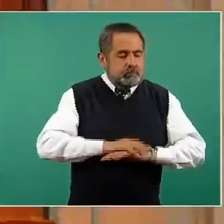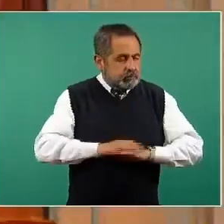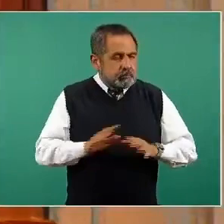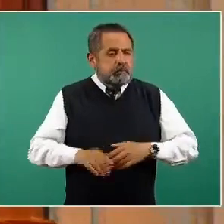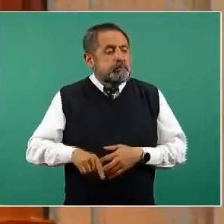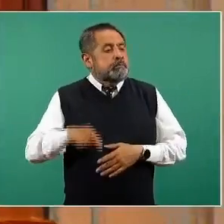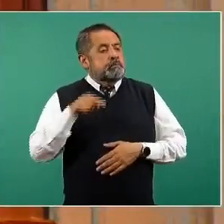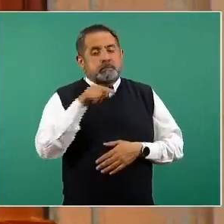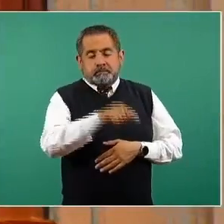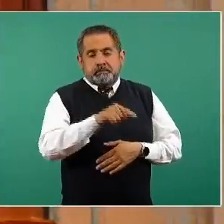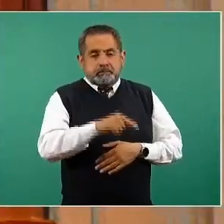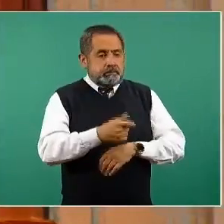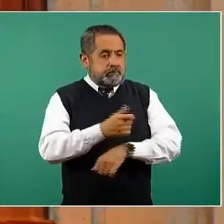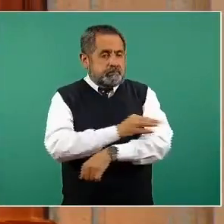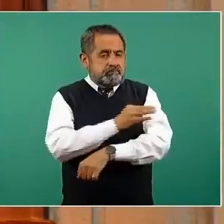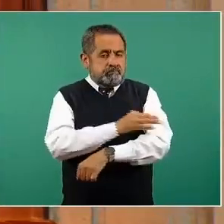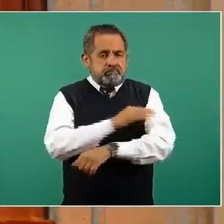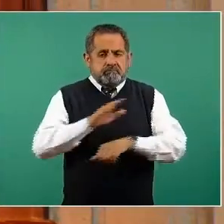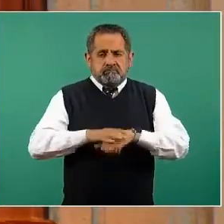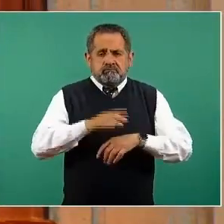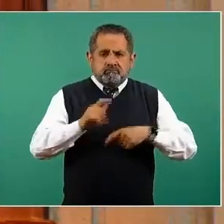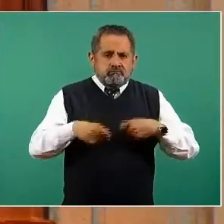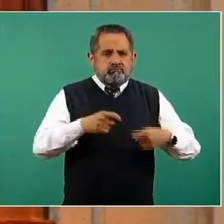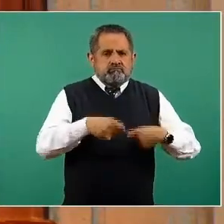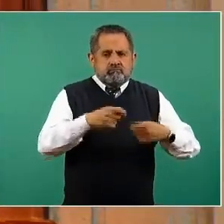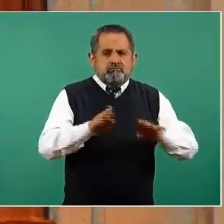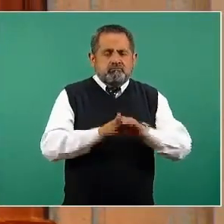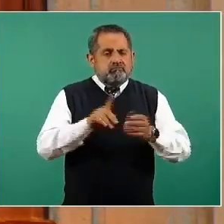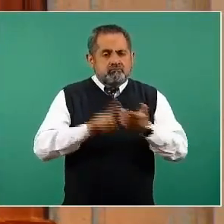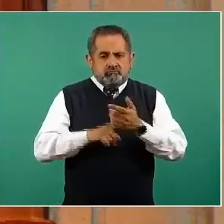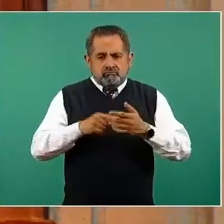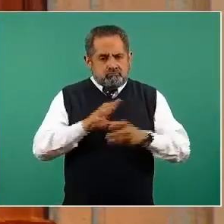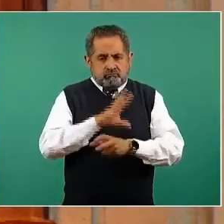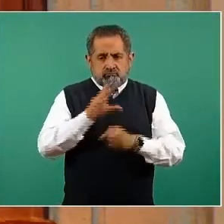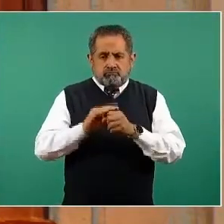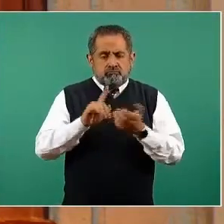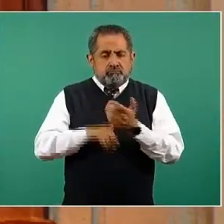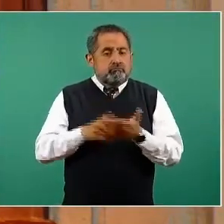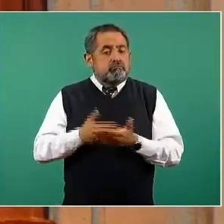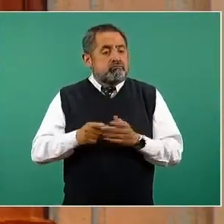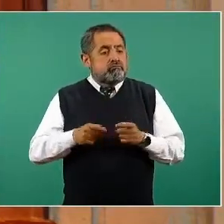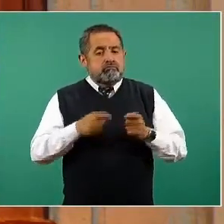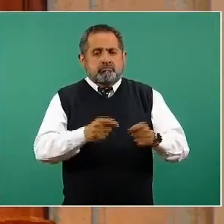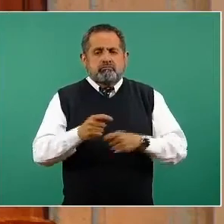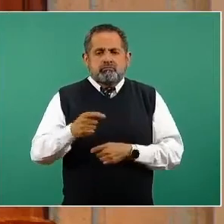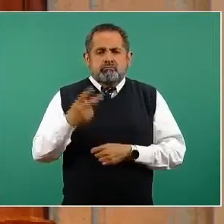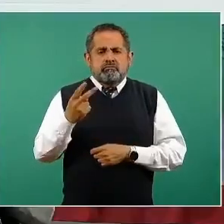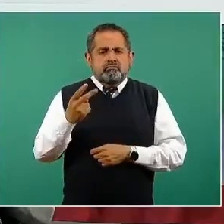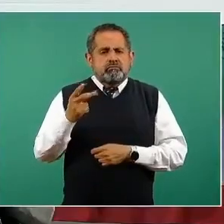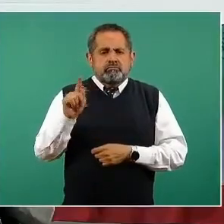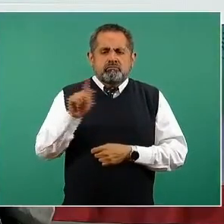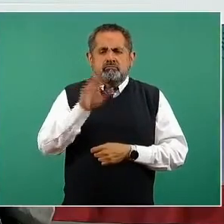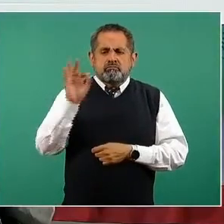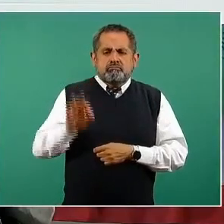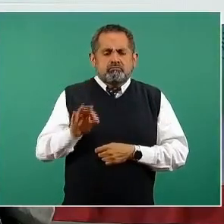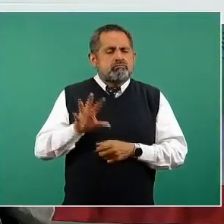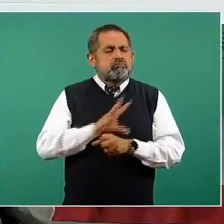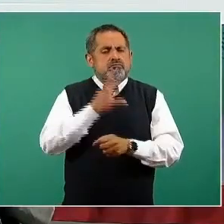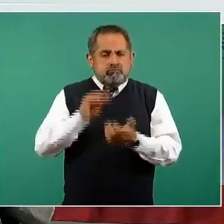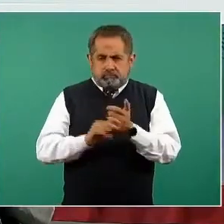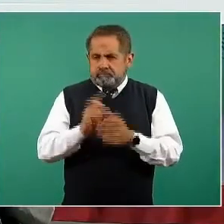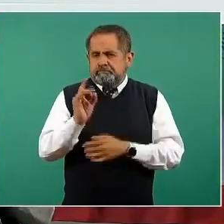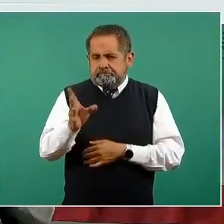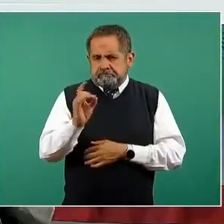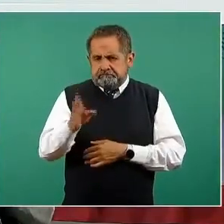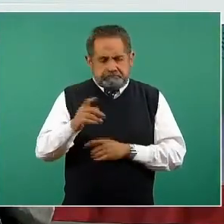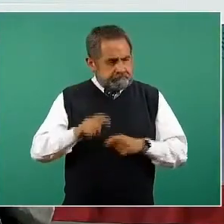obviamente tenemos más personas que ya recibieron el esquema completo, que para el día de hoy representan un 70% del total de